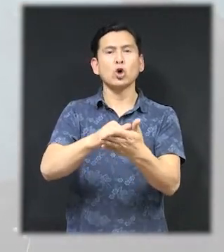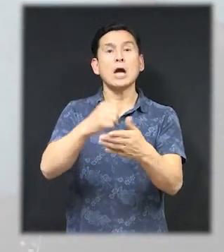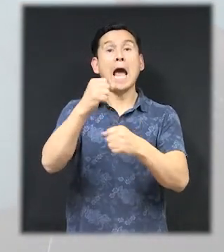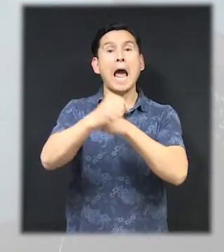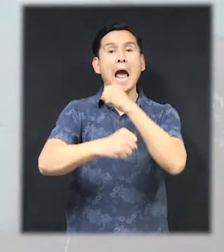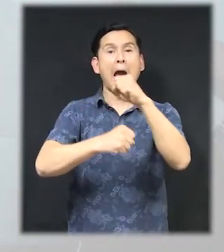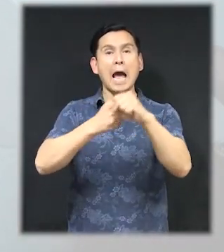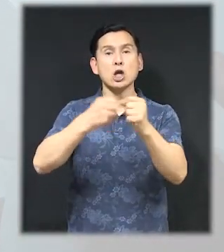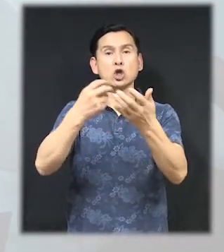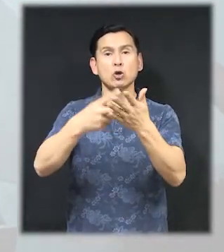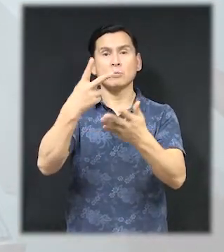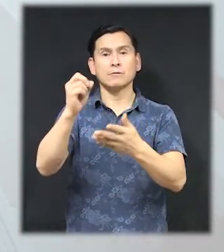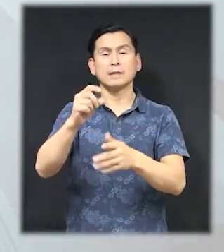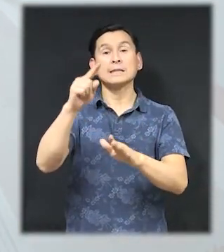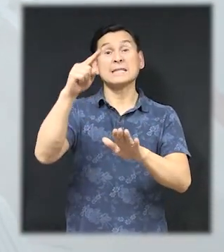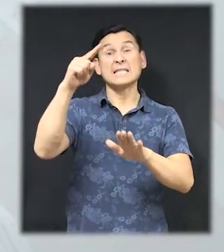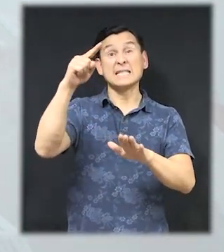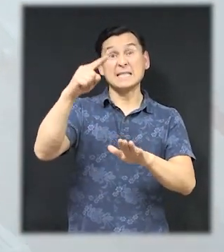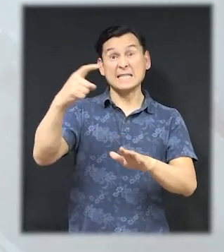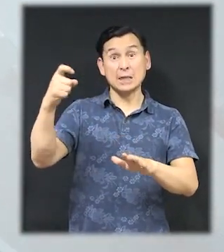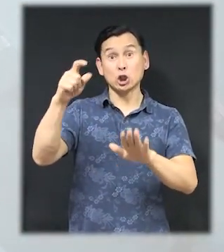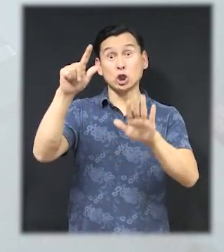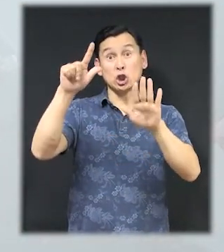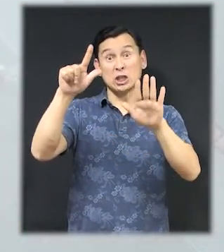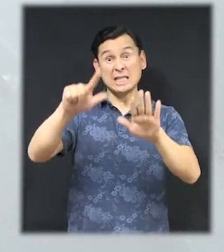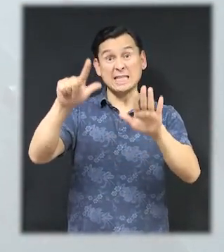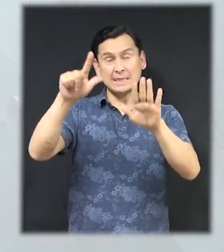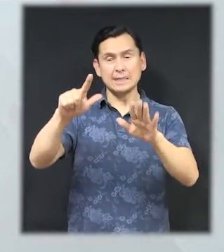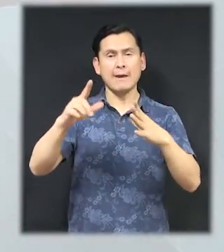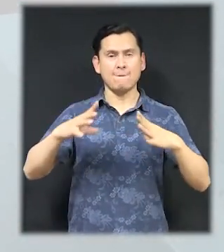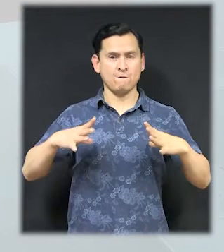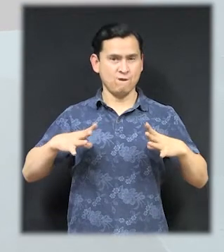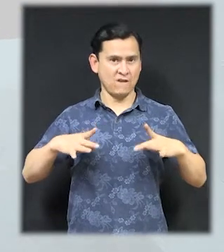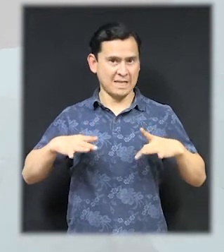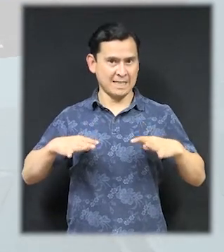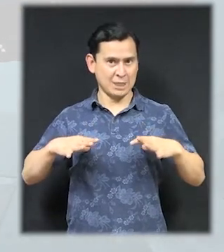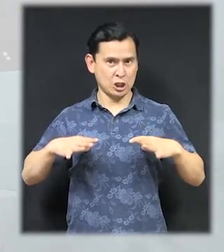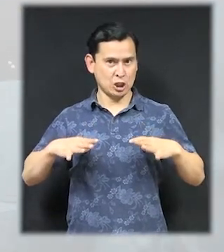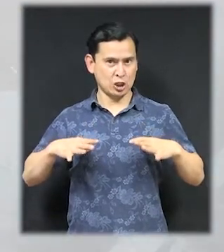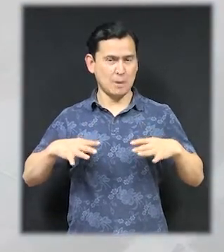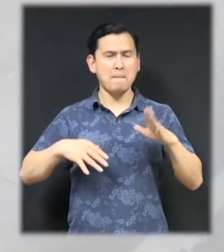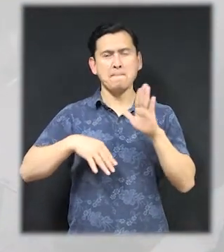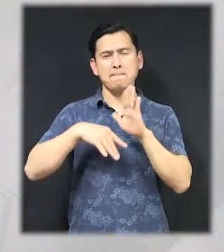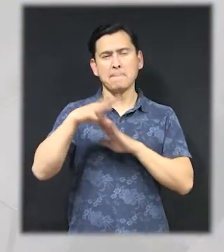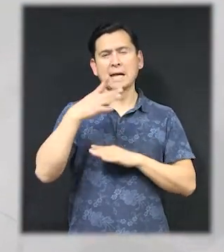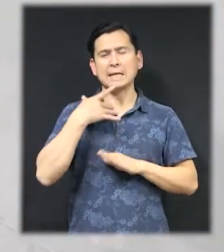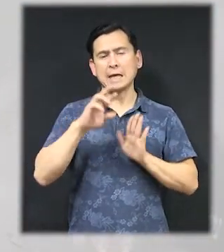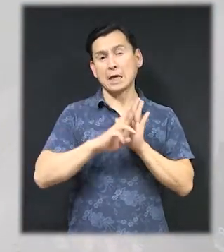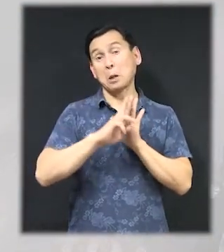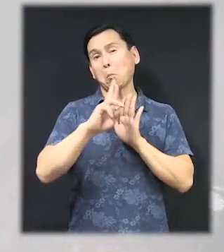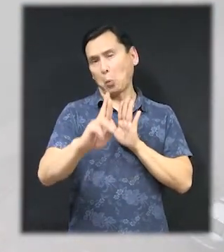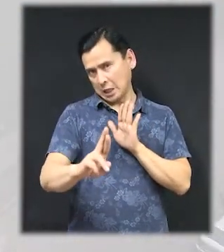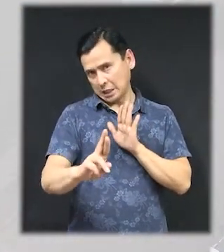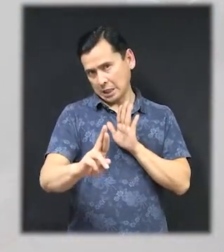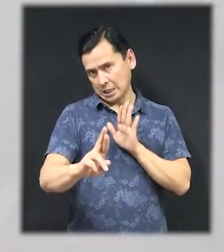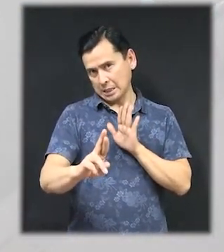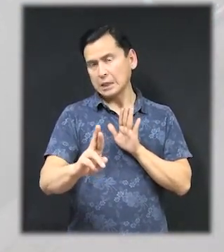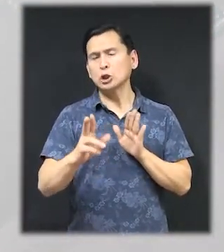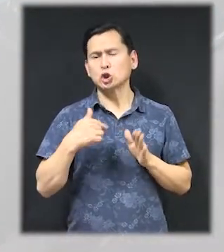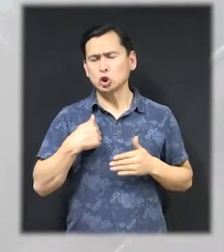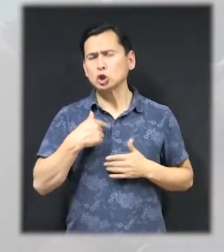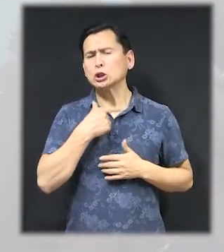el personal y los ciudadanos. Aquí presentamos un cuadro que da cuenta de estos reclamos,